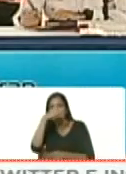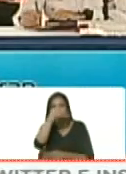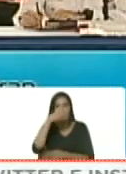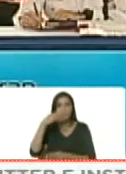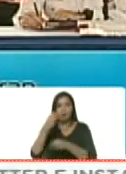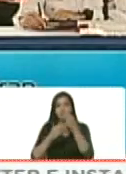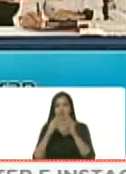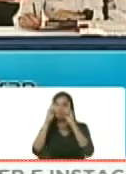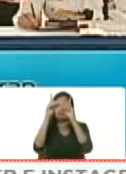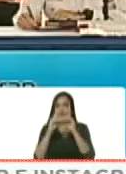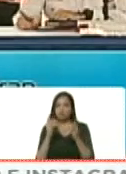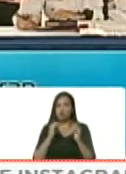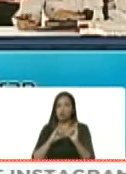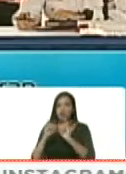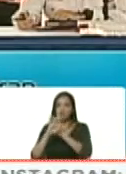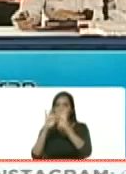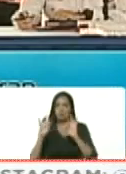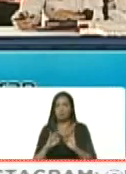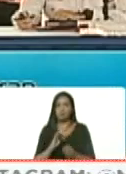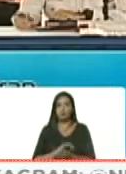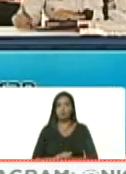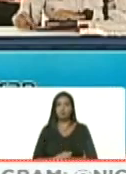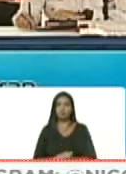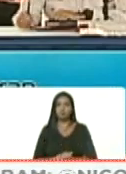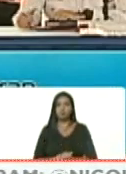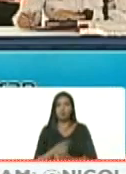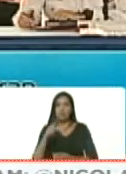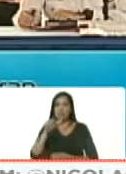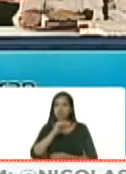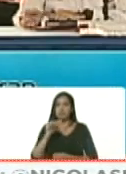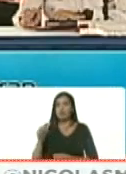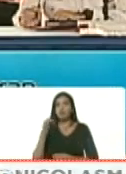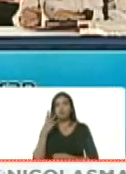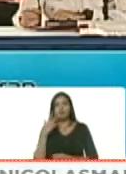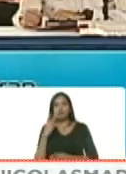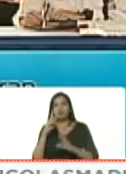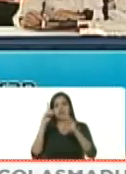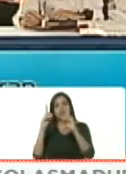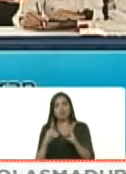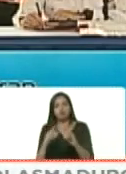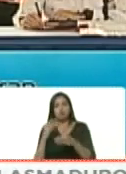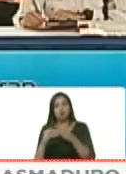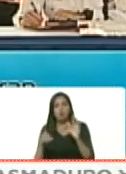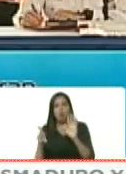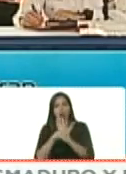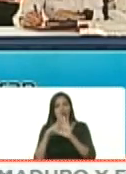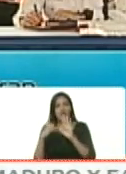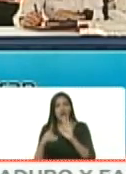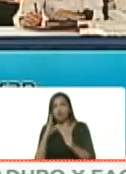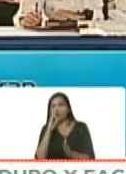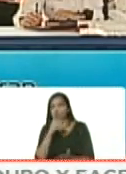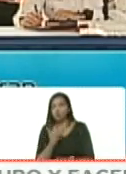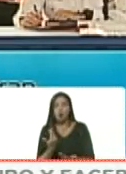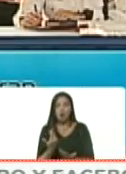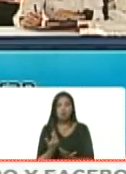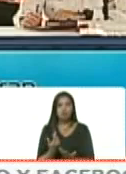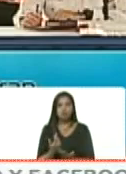tomar decisiones, como tomó esta semana, decisiones ilegales,